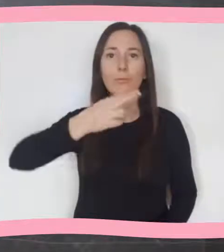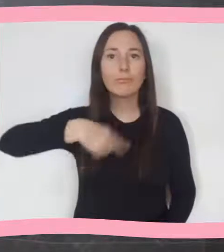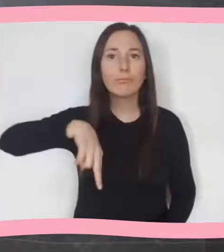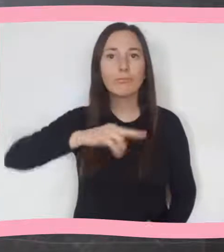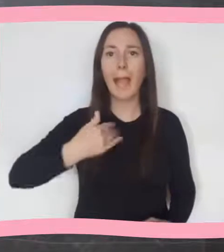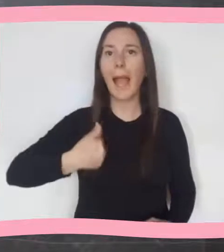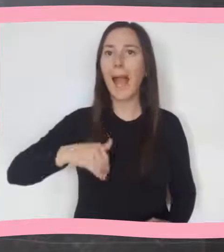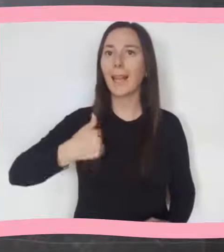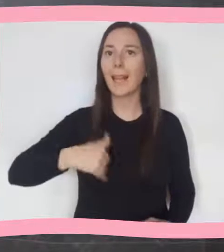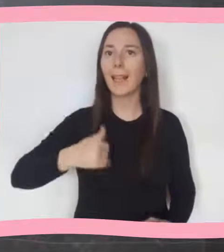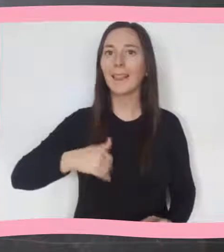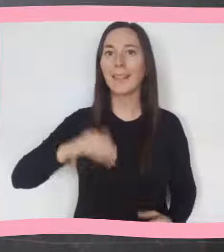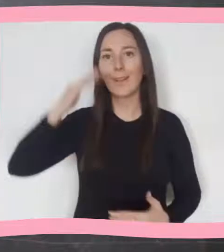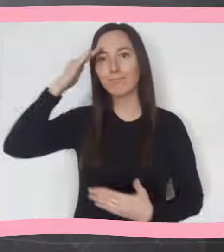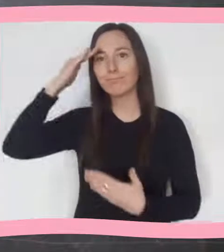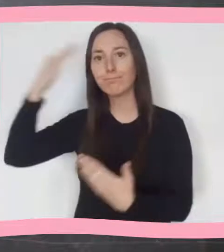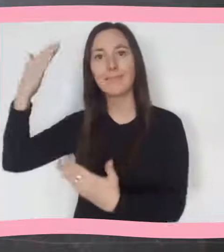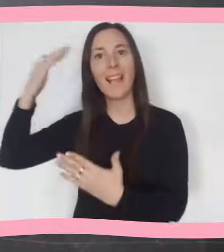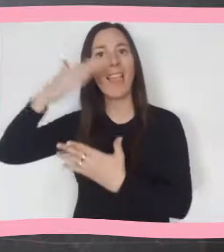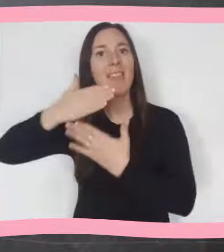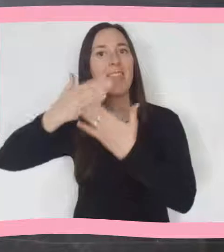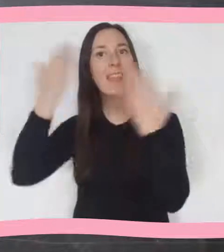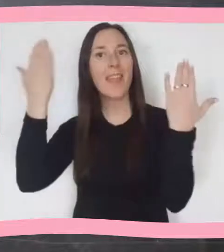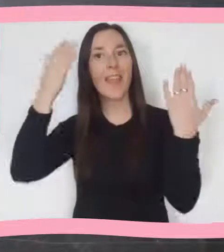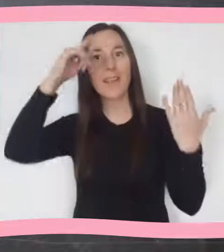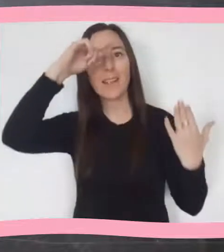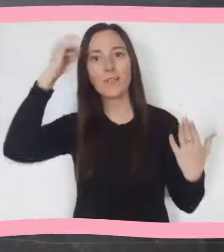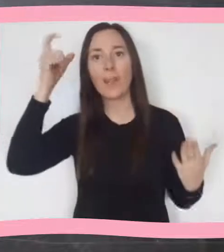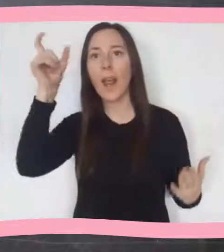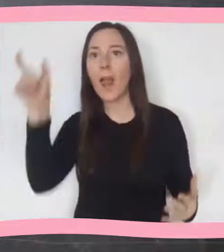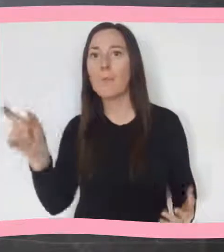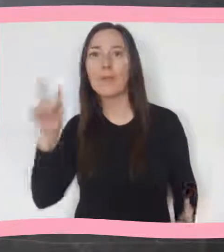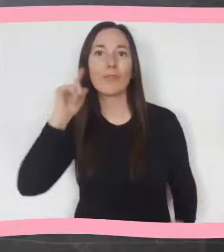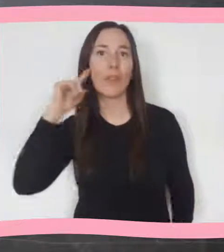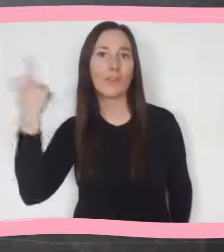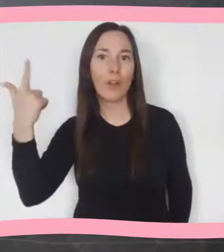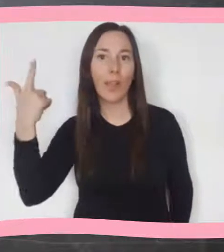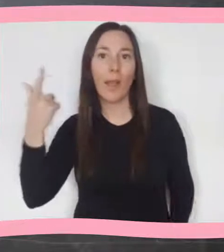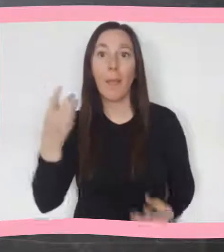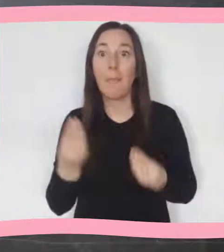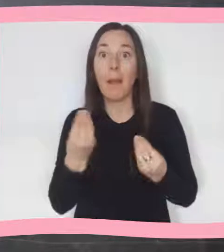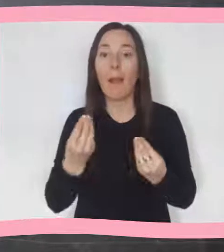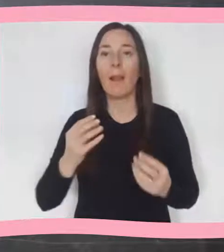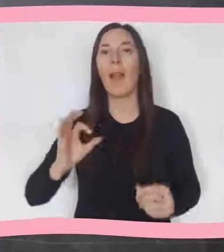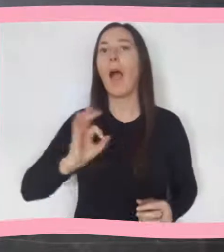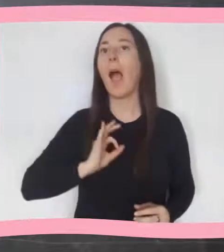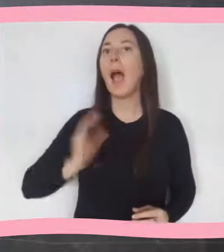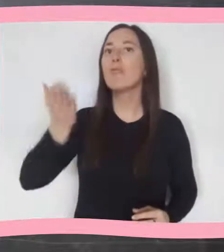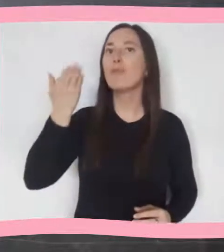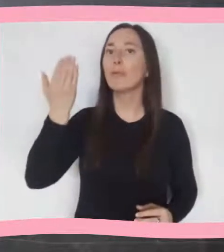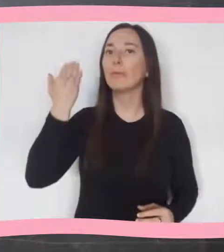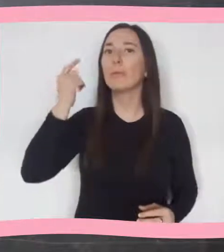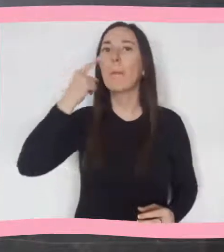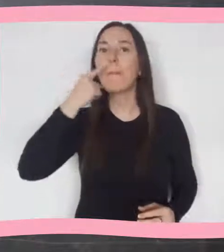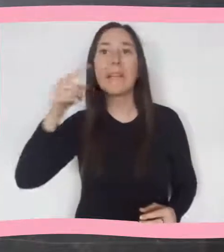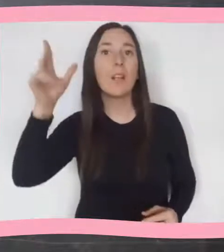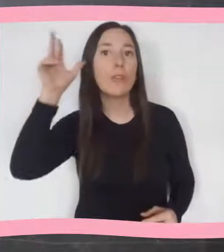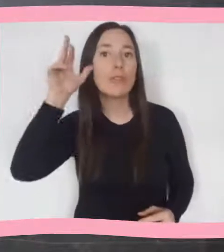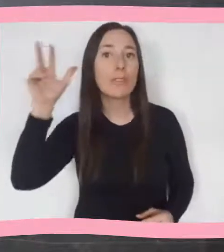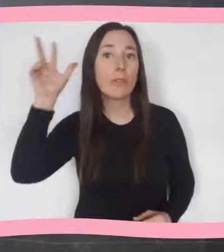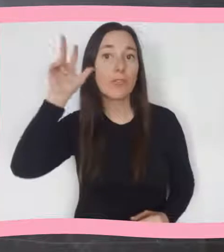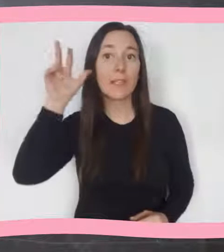septiembre se conmemora en Argentina el Día Nacional de las Personas Sordas, para recordar que en